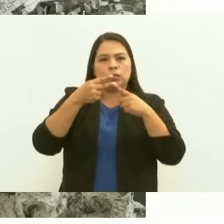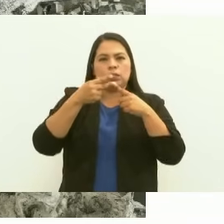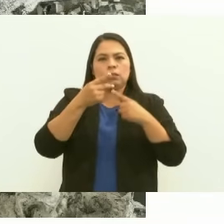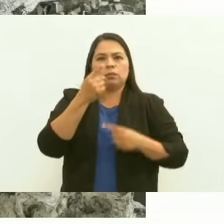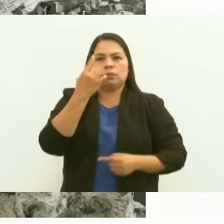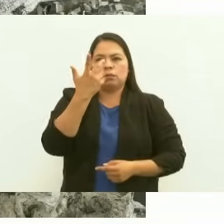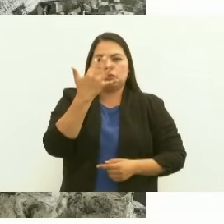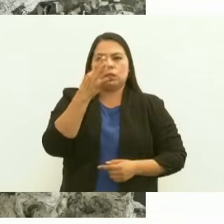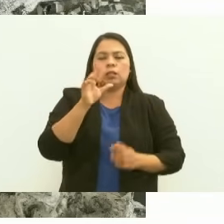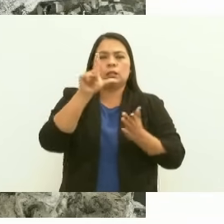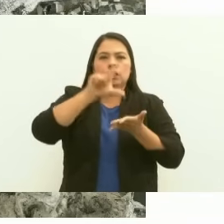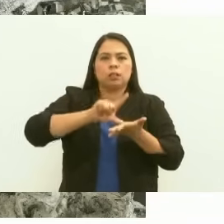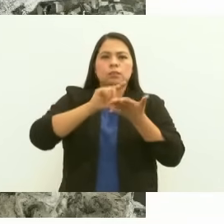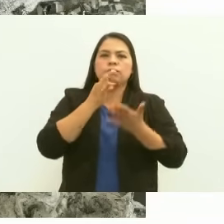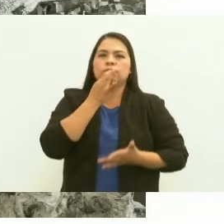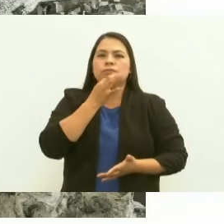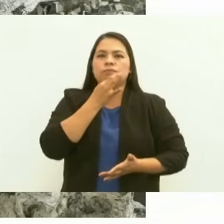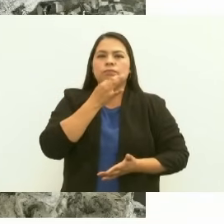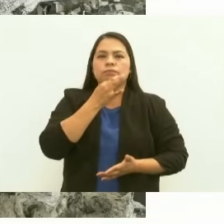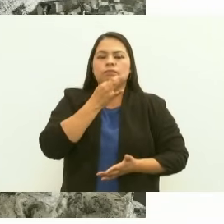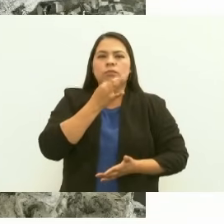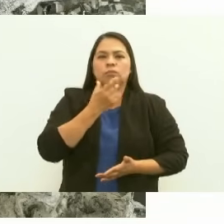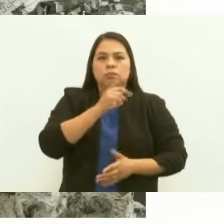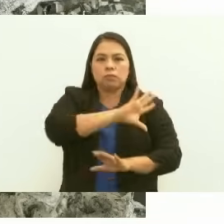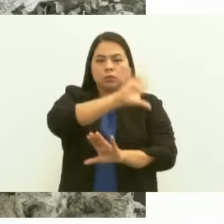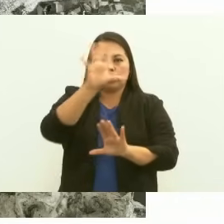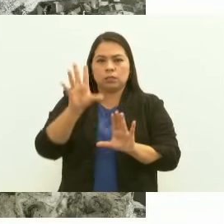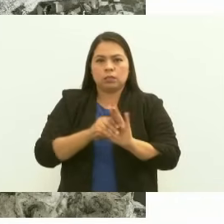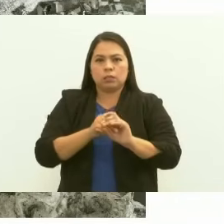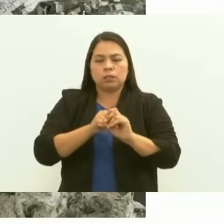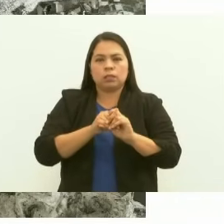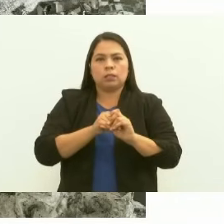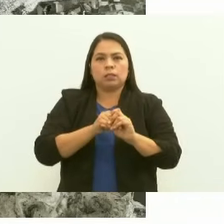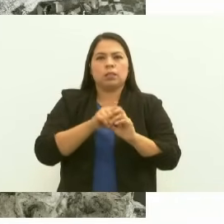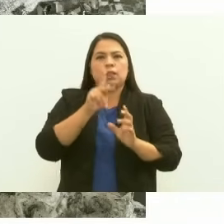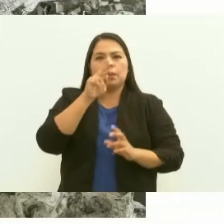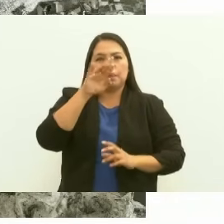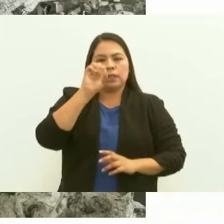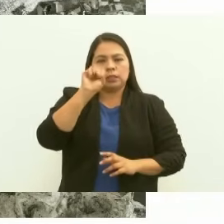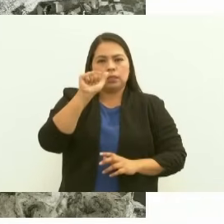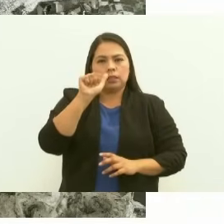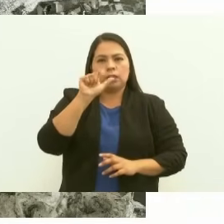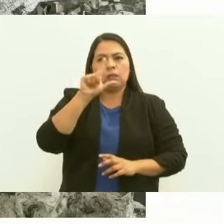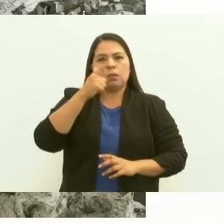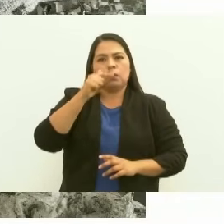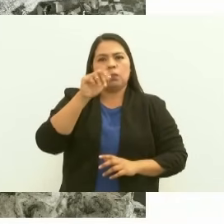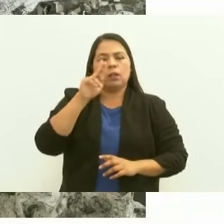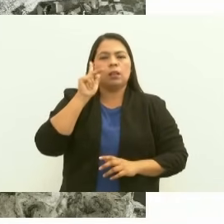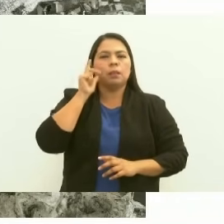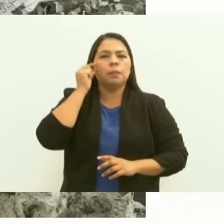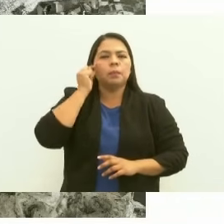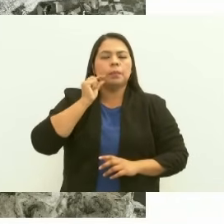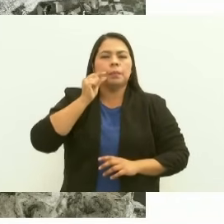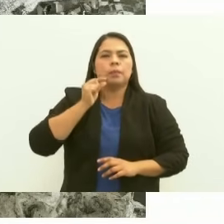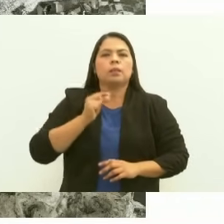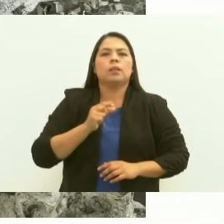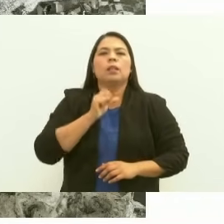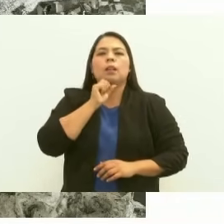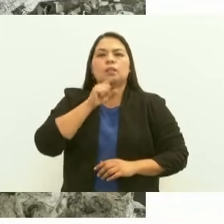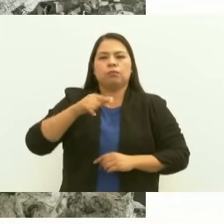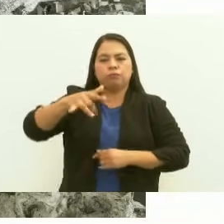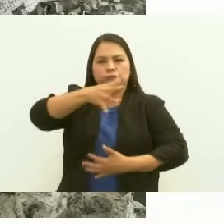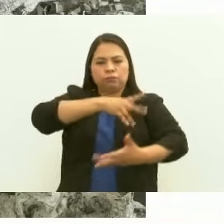segundo cada uno, las obras incluyen una obra de toma en la presa Guadalupe Victoria, una planta de bombeo,